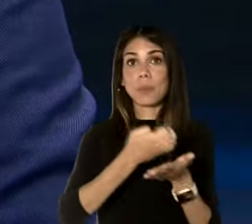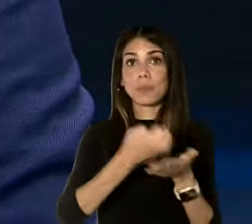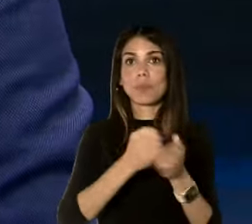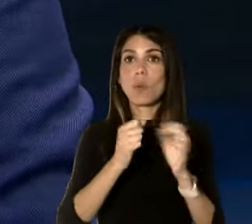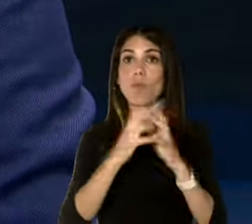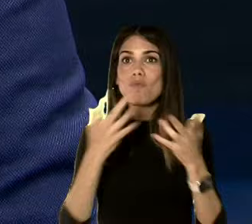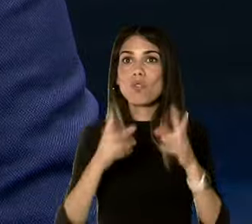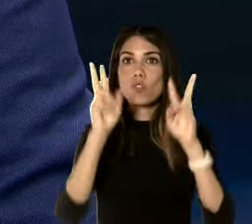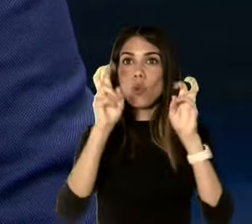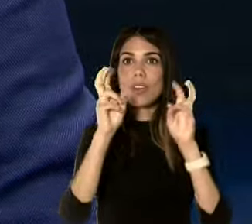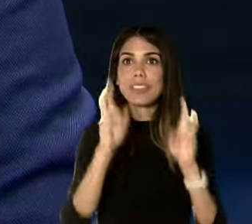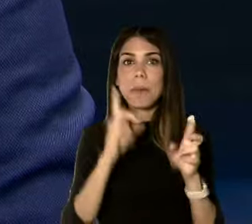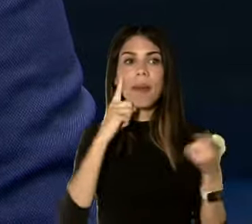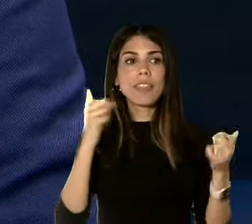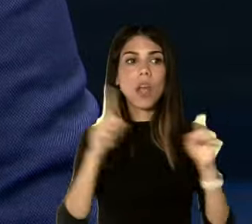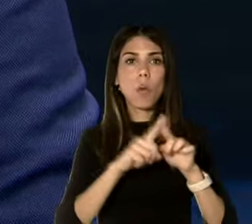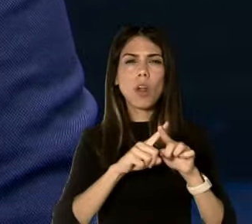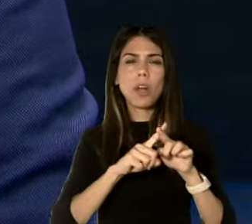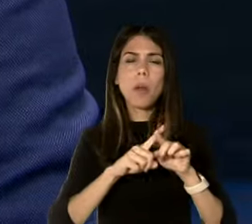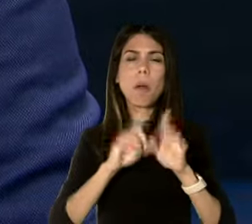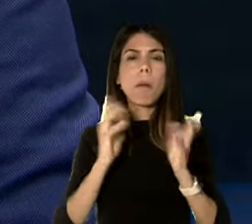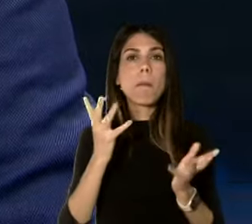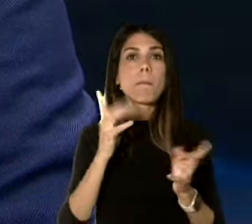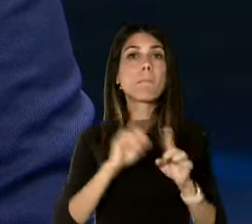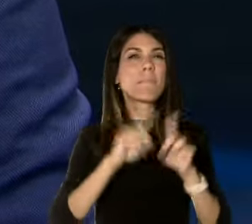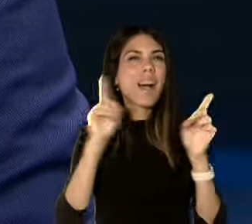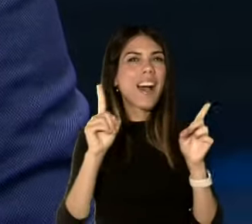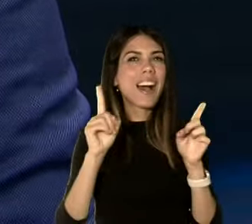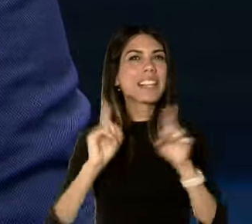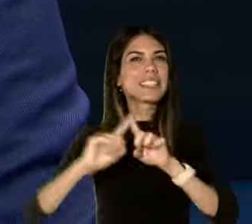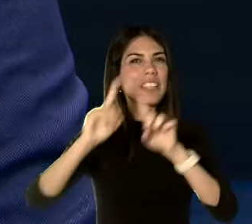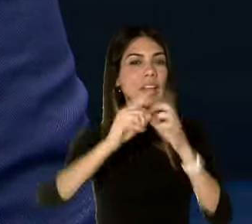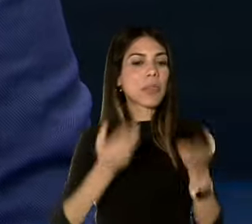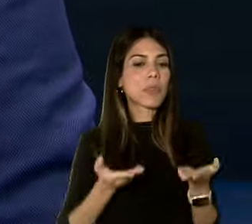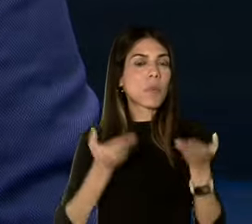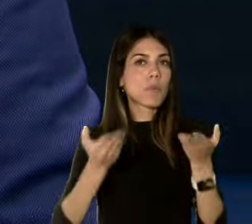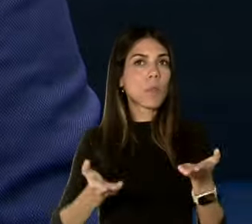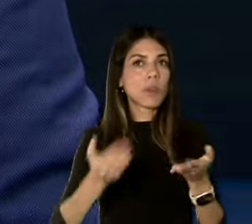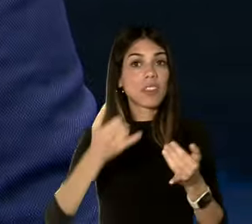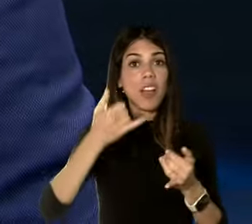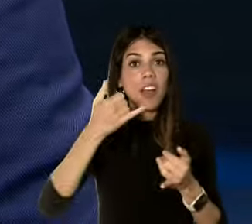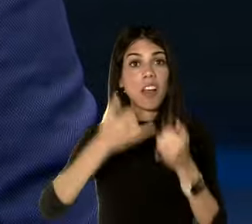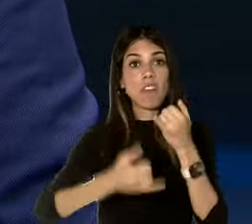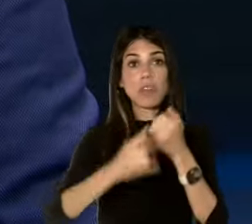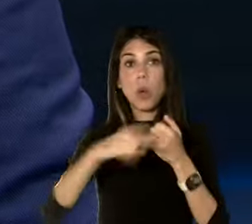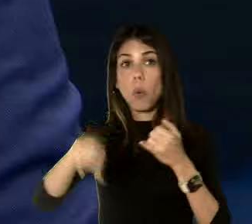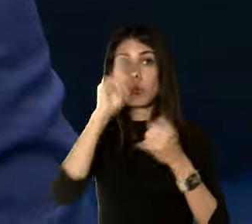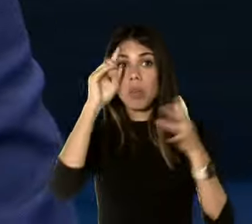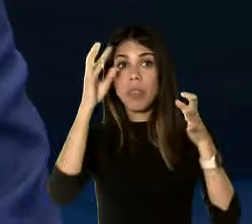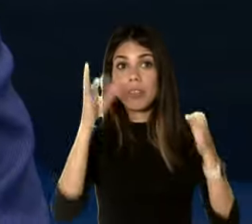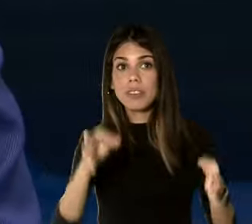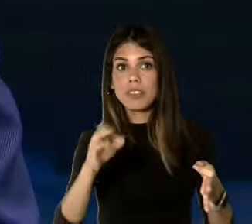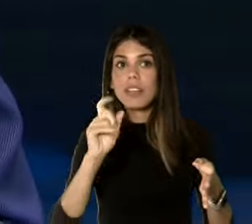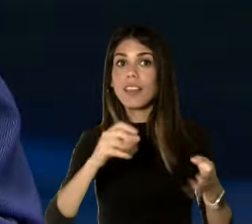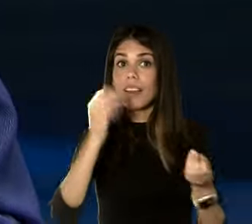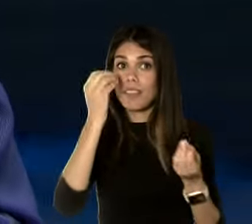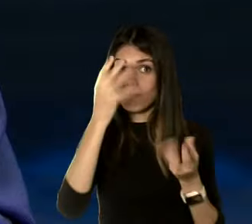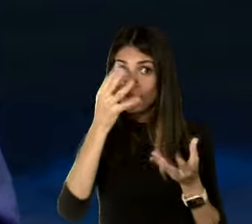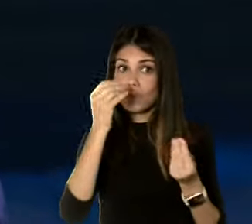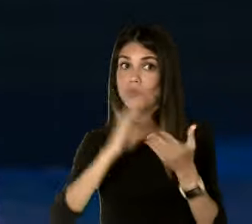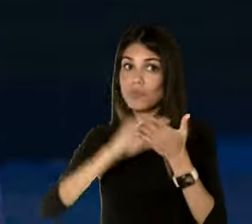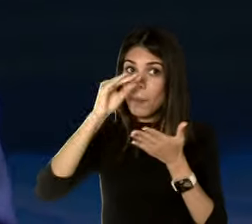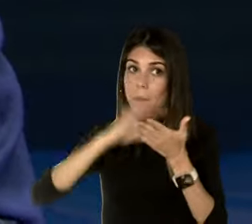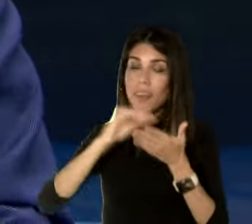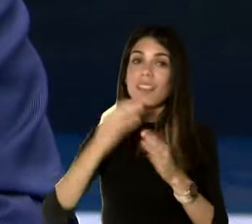temas coinciden aunque con distintas propuestas al final usted decide por lo que debe estar bien informado para ello contamos Como